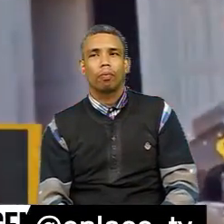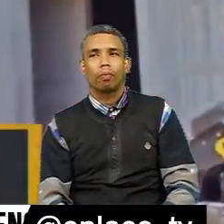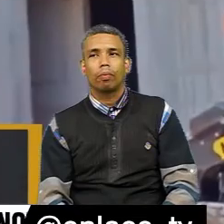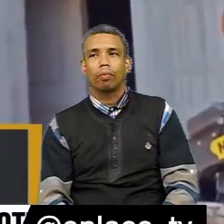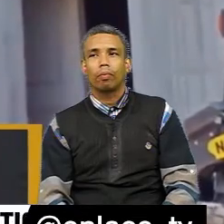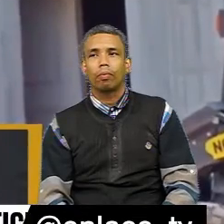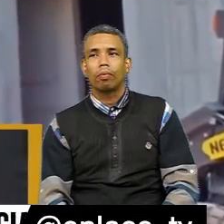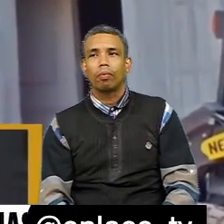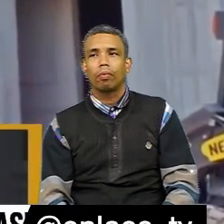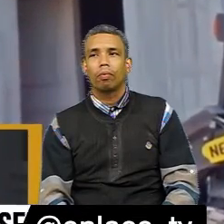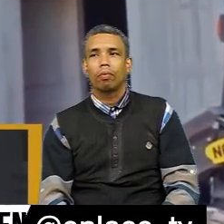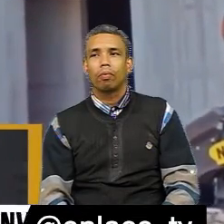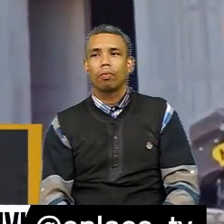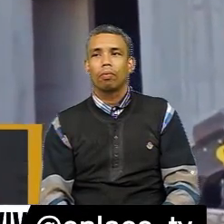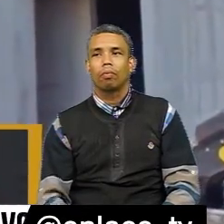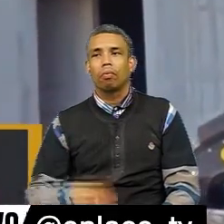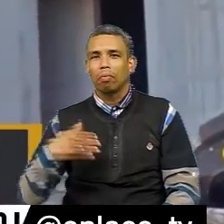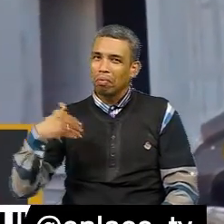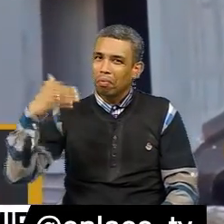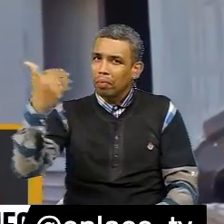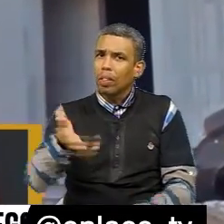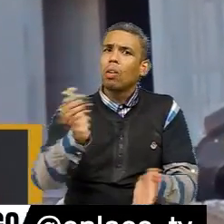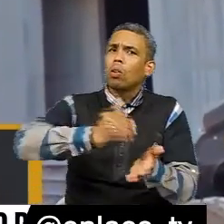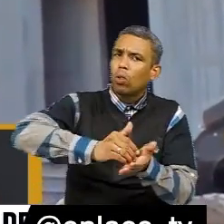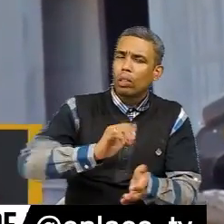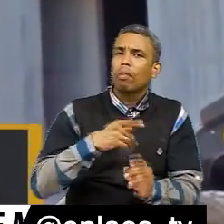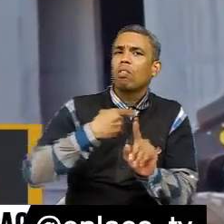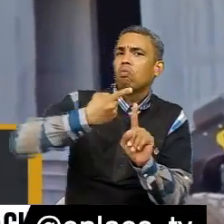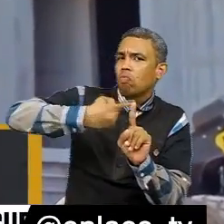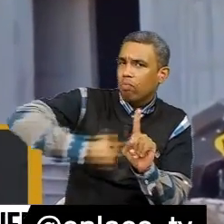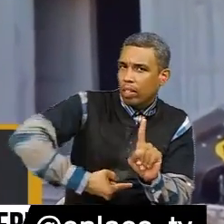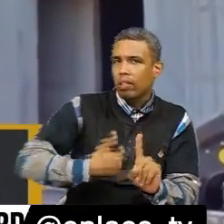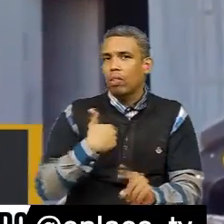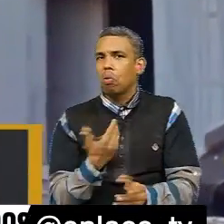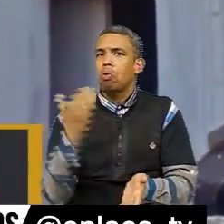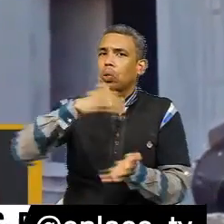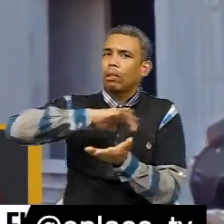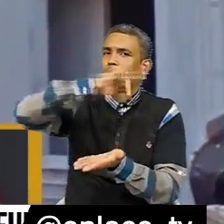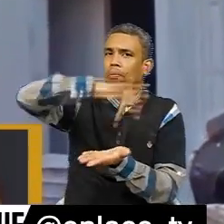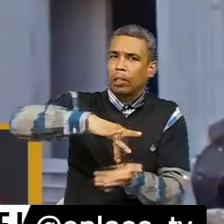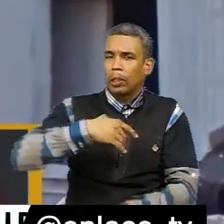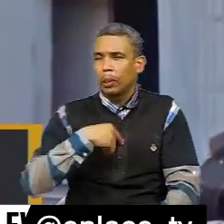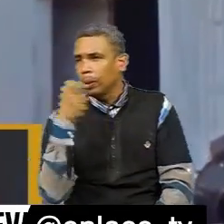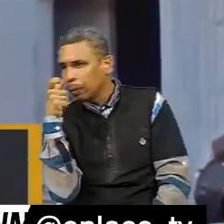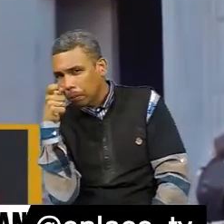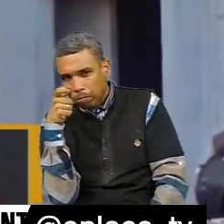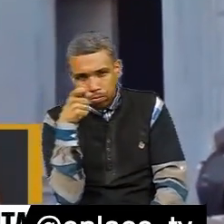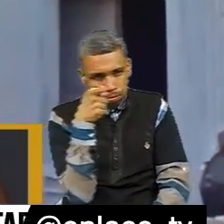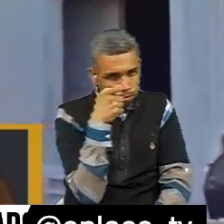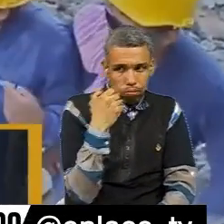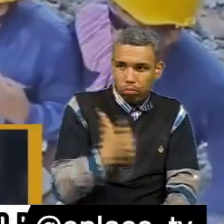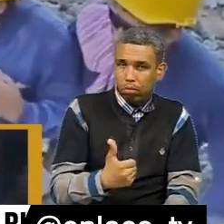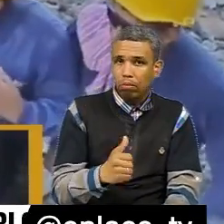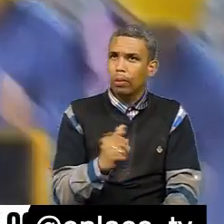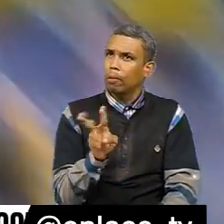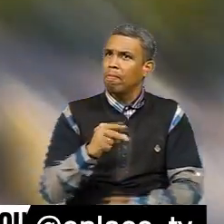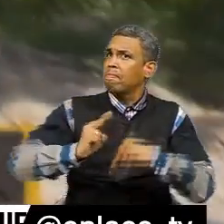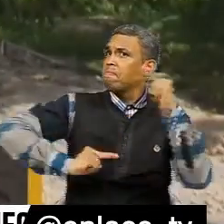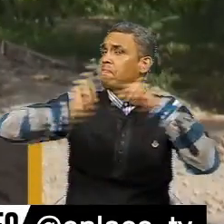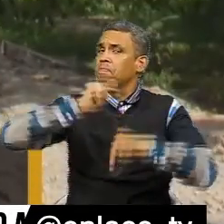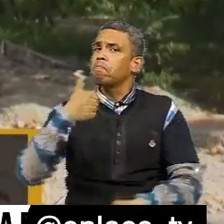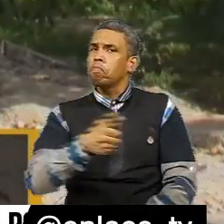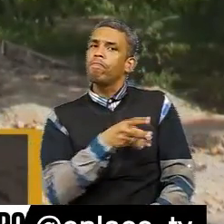Vendré por ahí en 30 días más a mirar cómo va, pero por el momento vamos muy bien y estamos muy satisfechos con el avance de esta